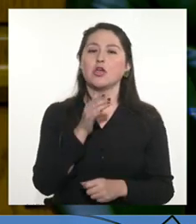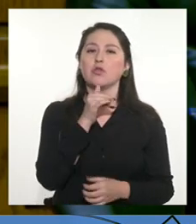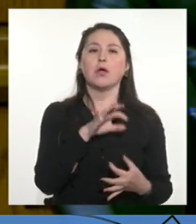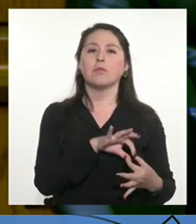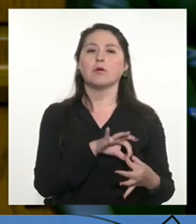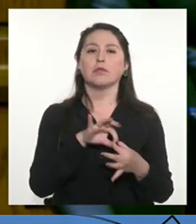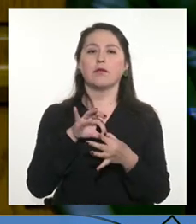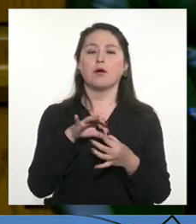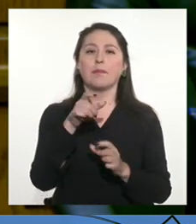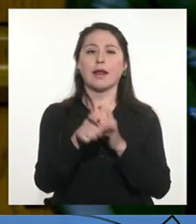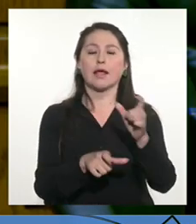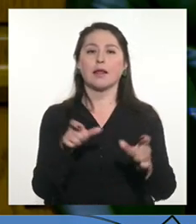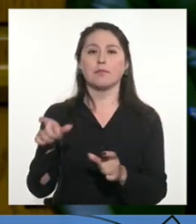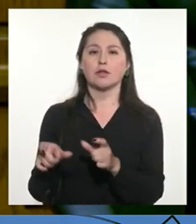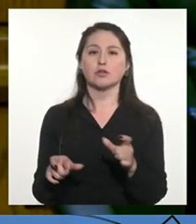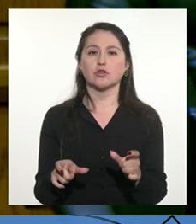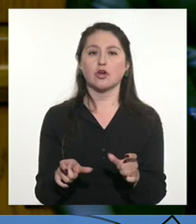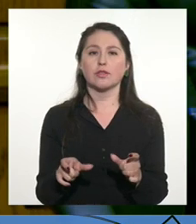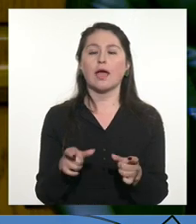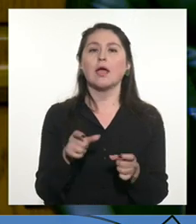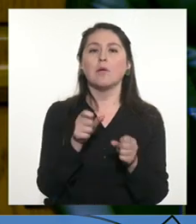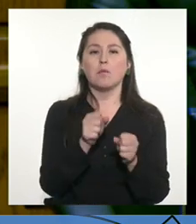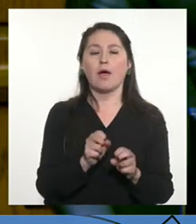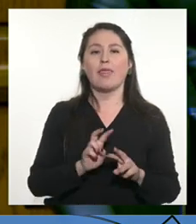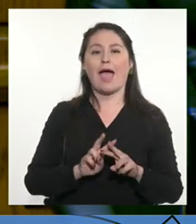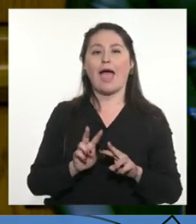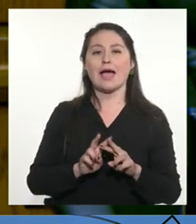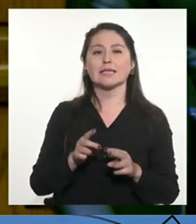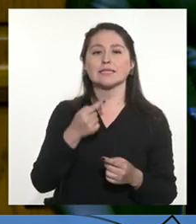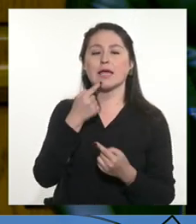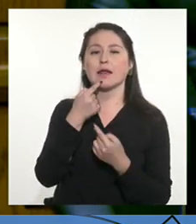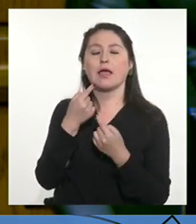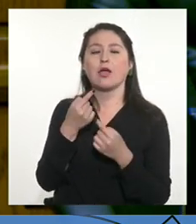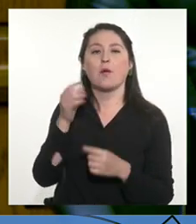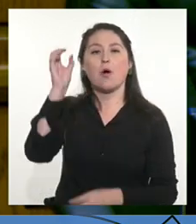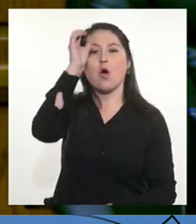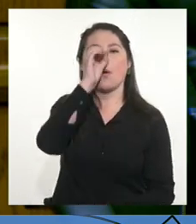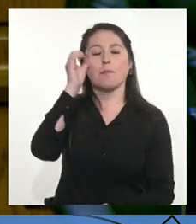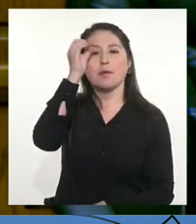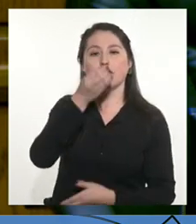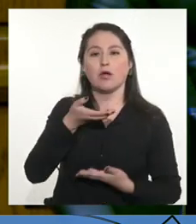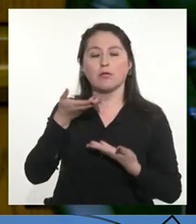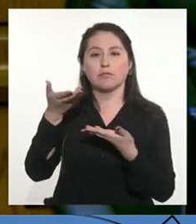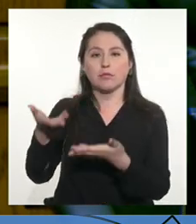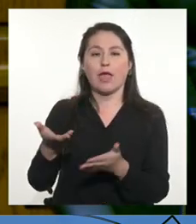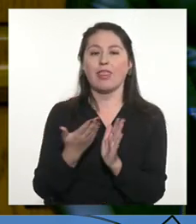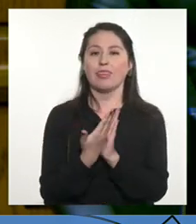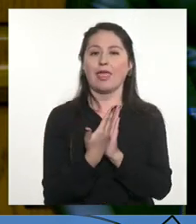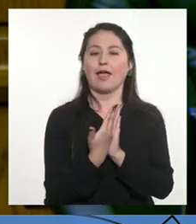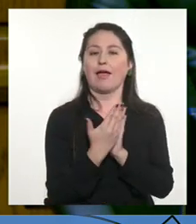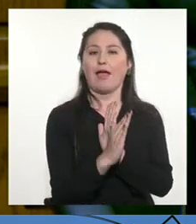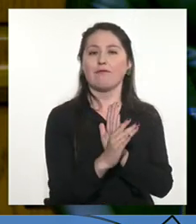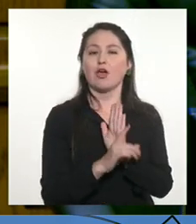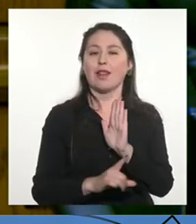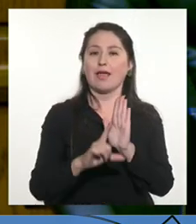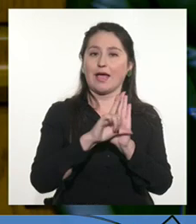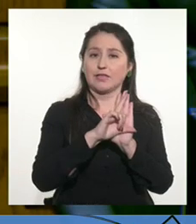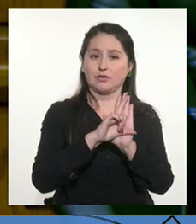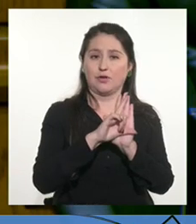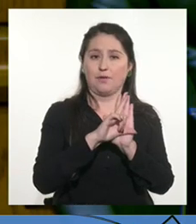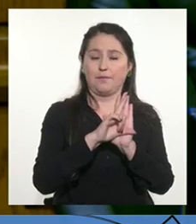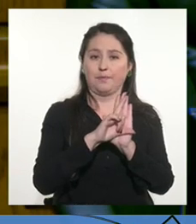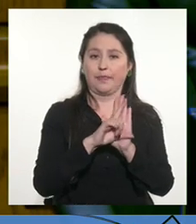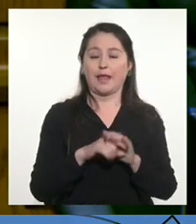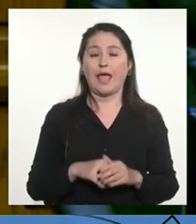ciudadanos puedan realizar sugerencias de derogación de normas de manera permanente de forma tal que los